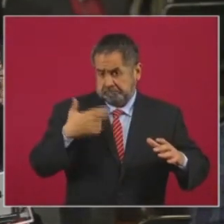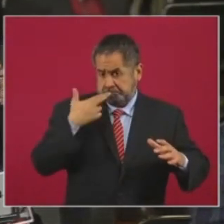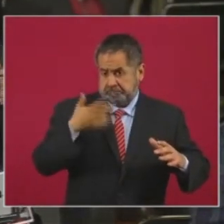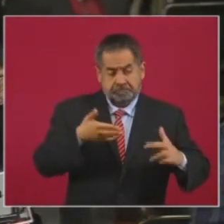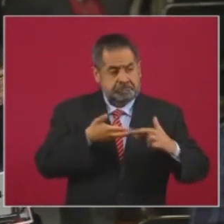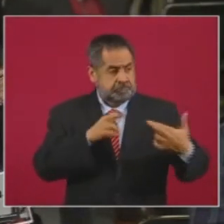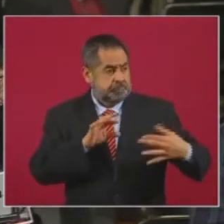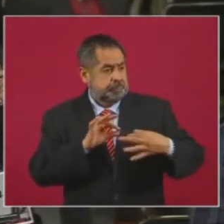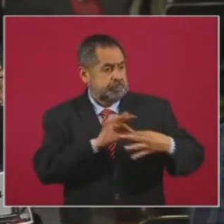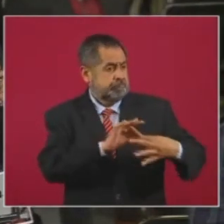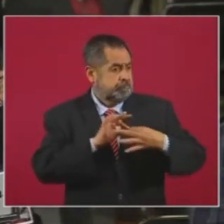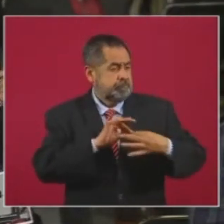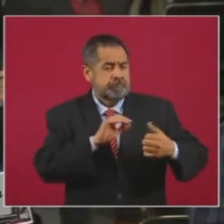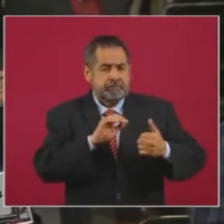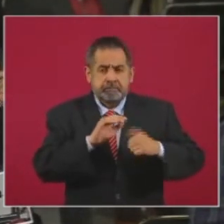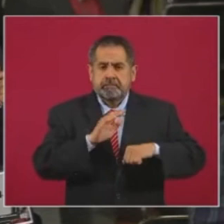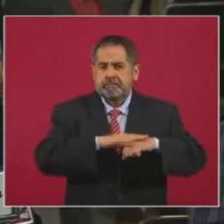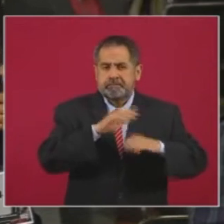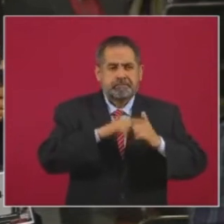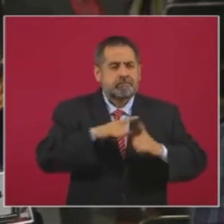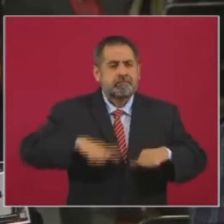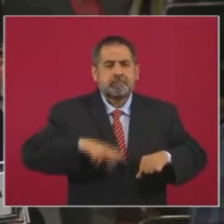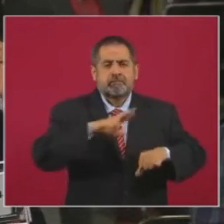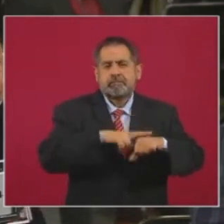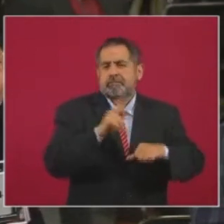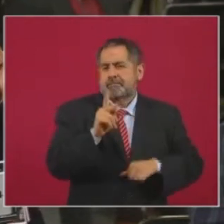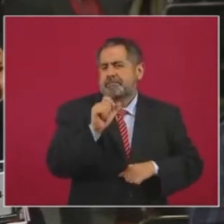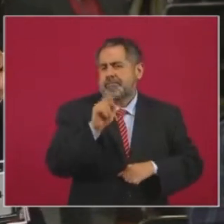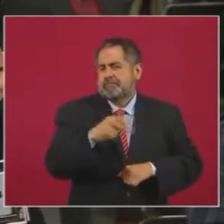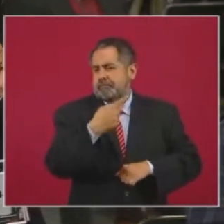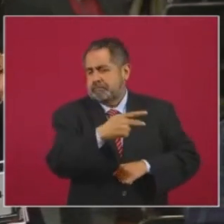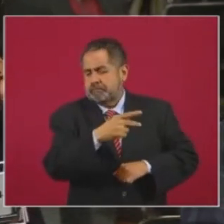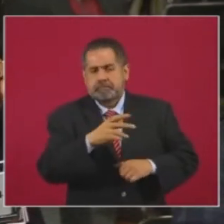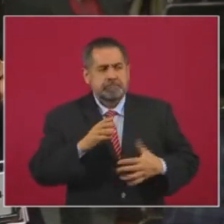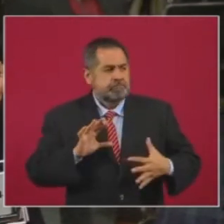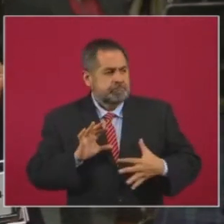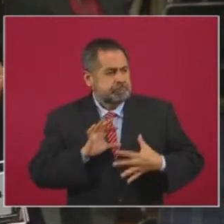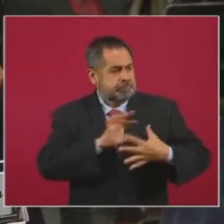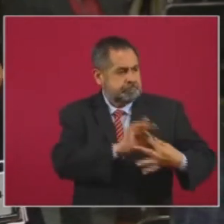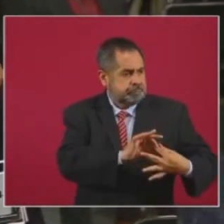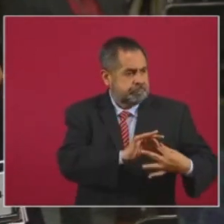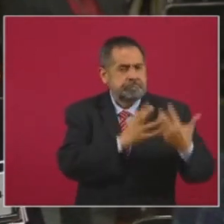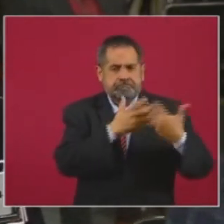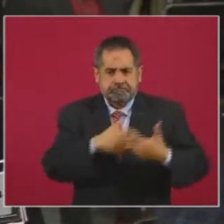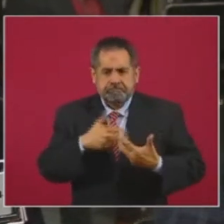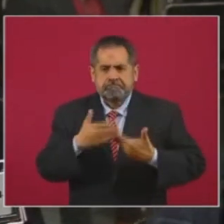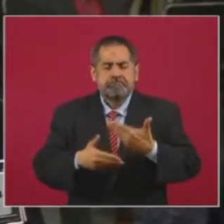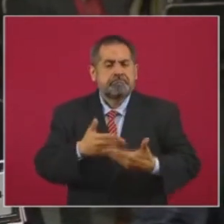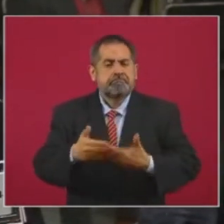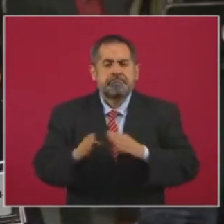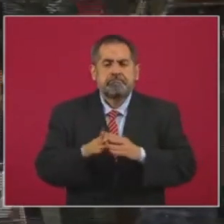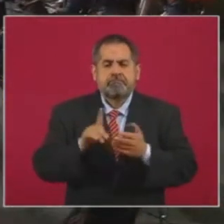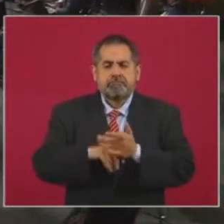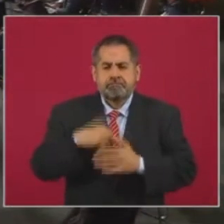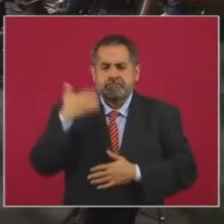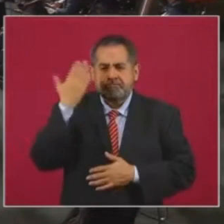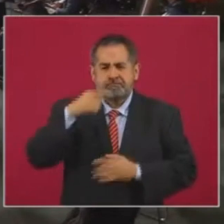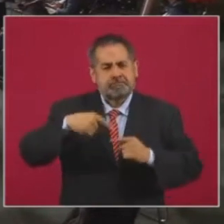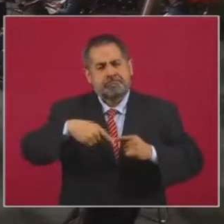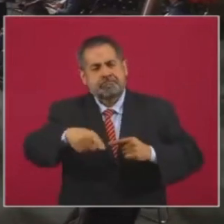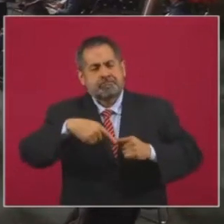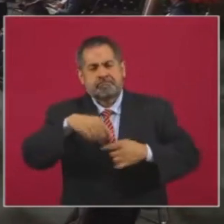mandatarios panistas del país y por ende hacer esa sinergia en beneficio de toda la población a pesar de que se viene una época